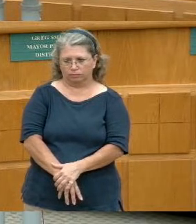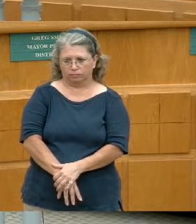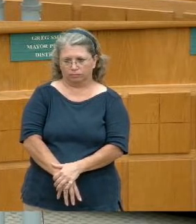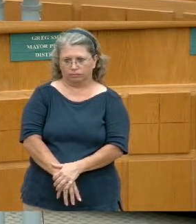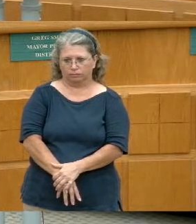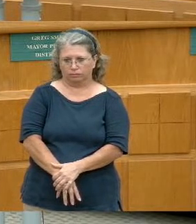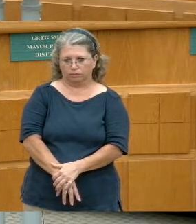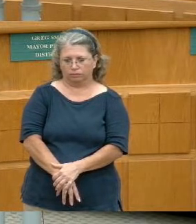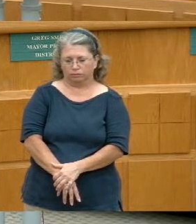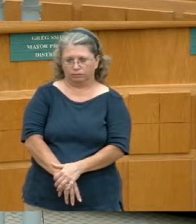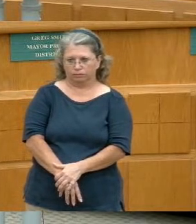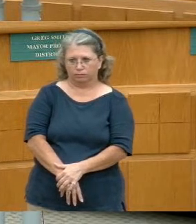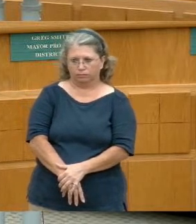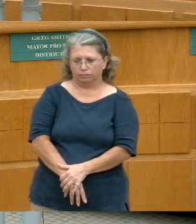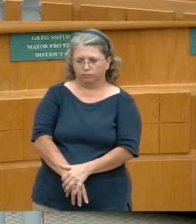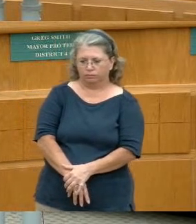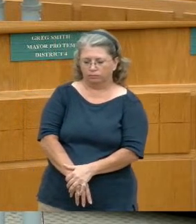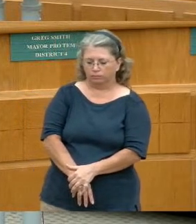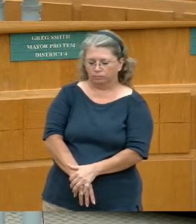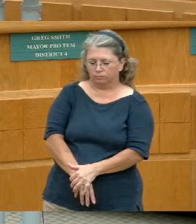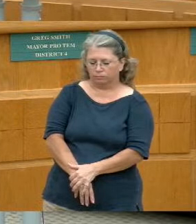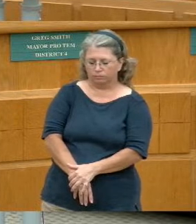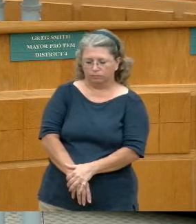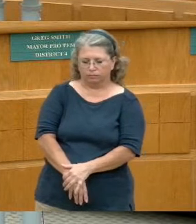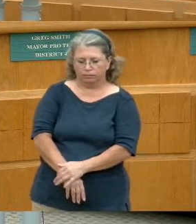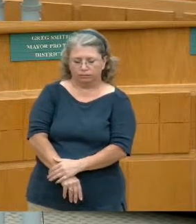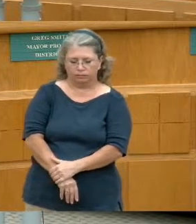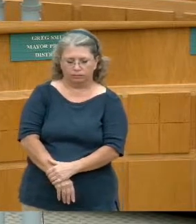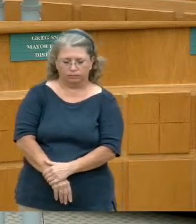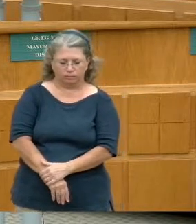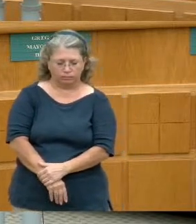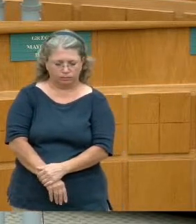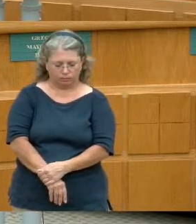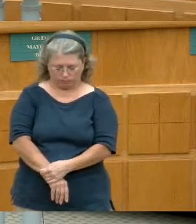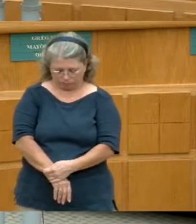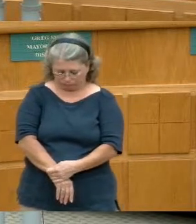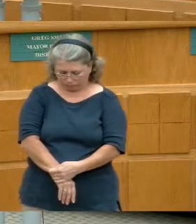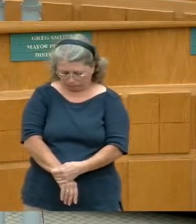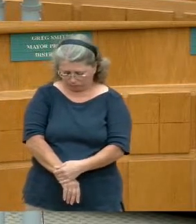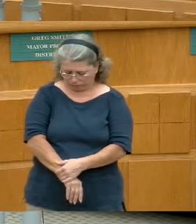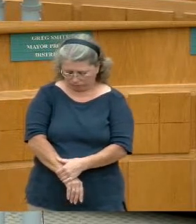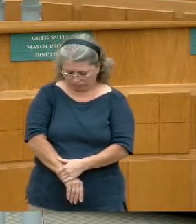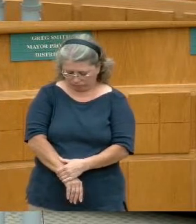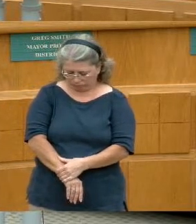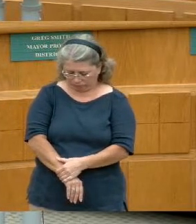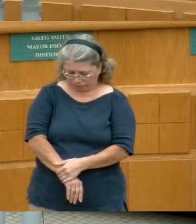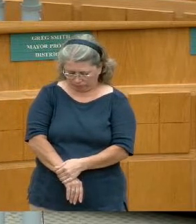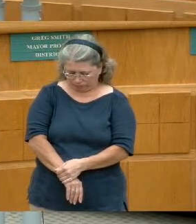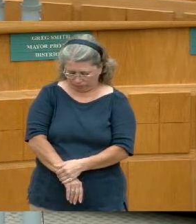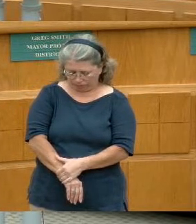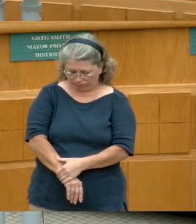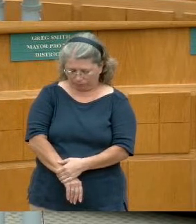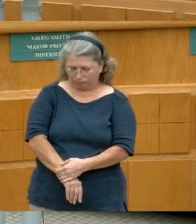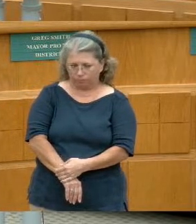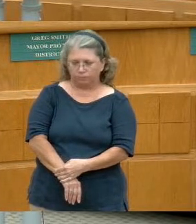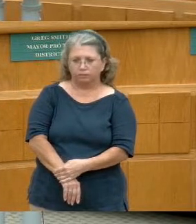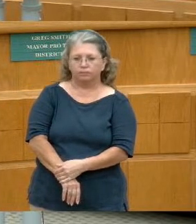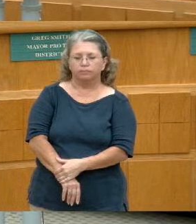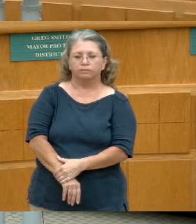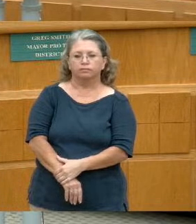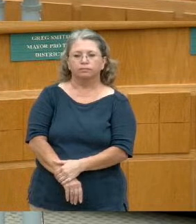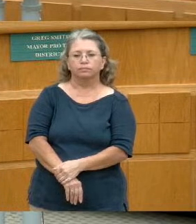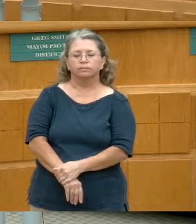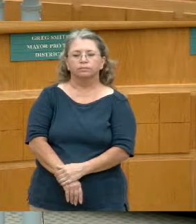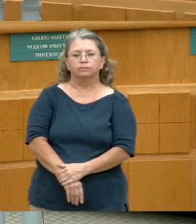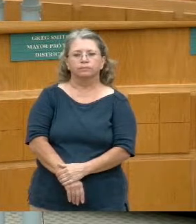vehículos y se estima que esas cifras van en aumento. Las visitas a los oculistas y a los dentistas han aumentado, pero las visitas a los